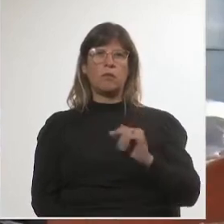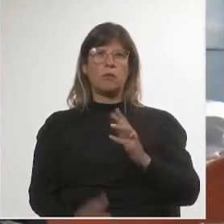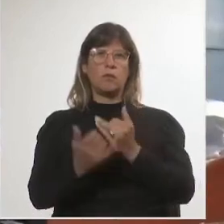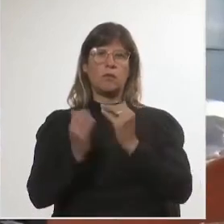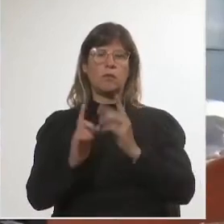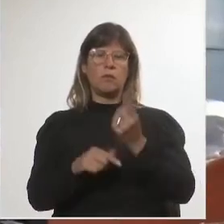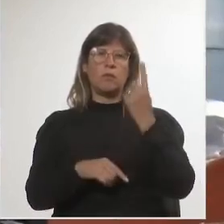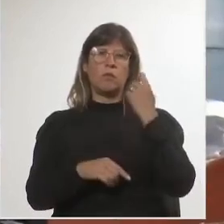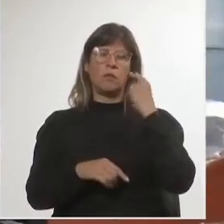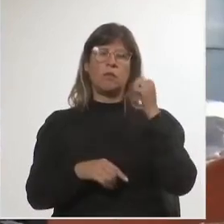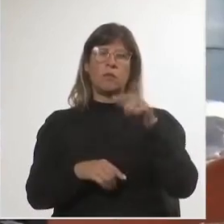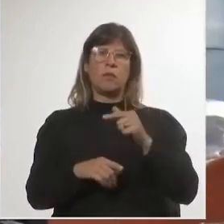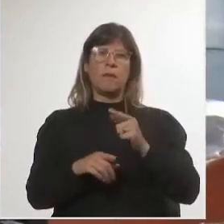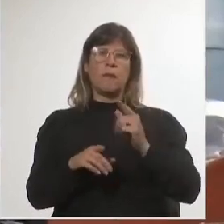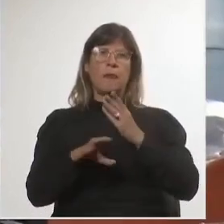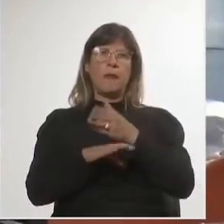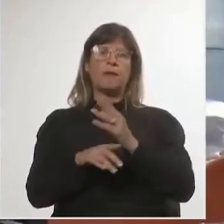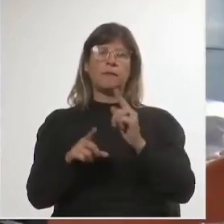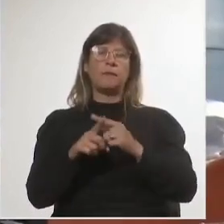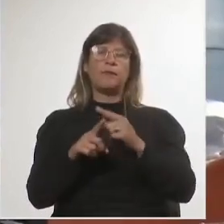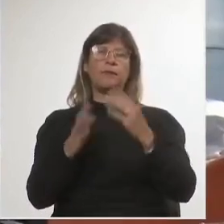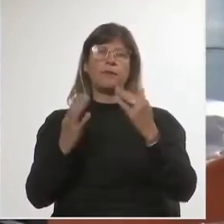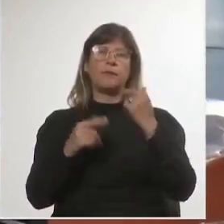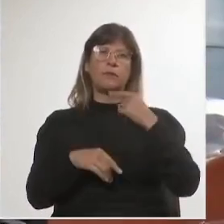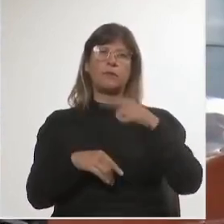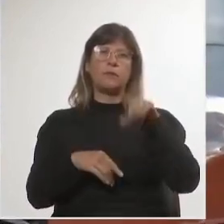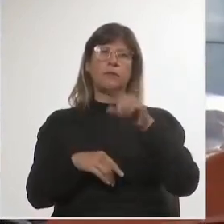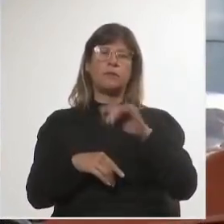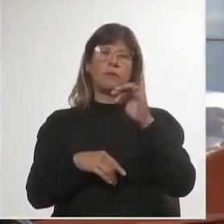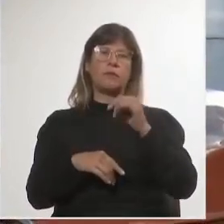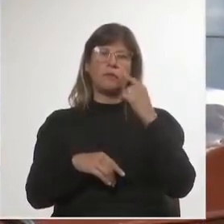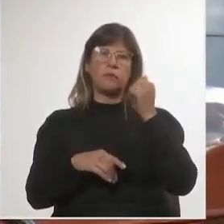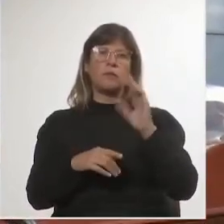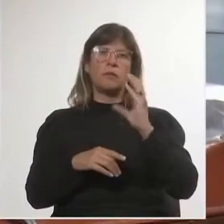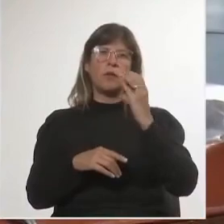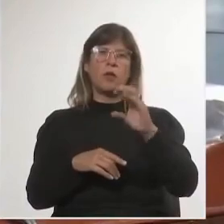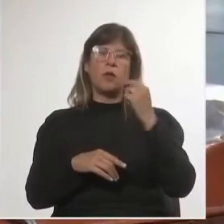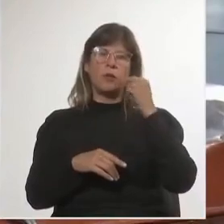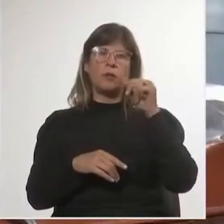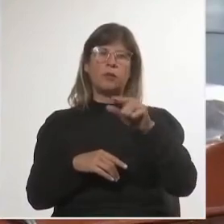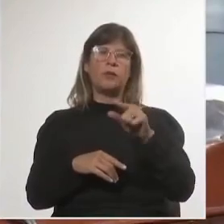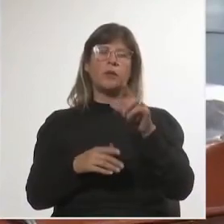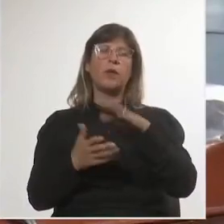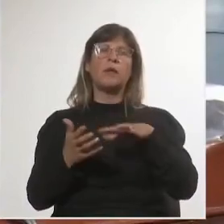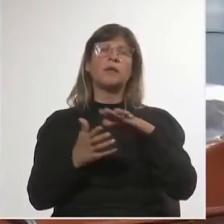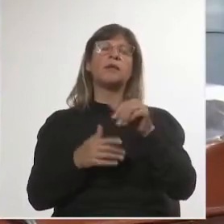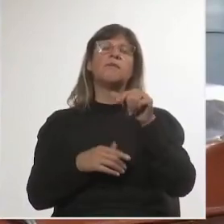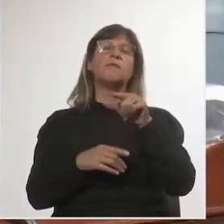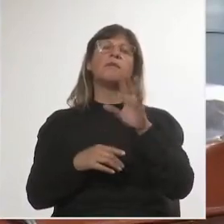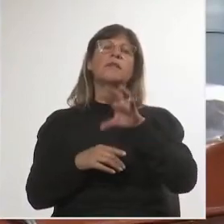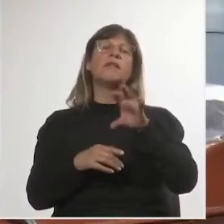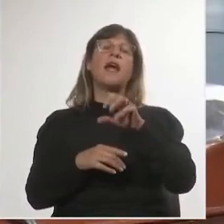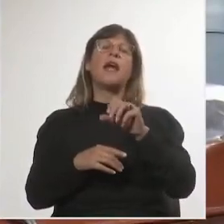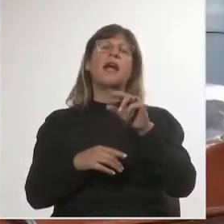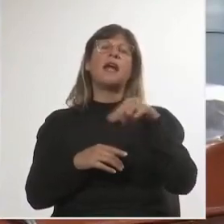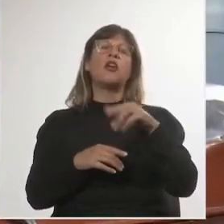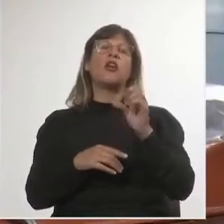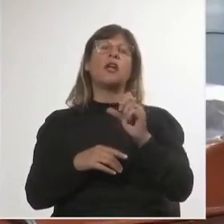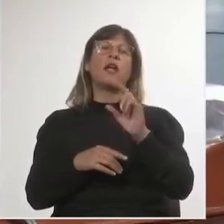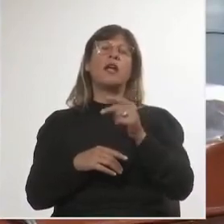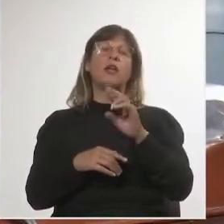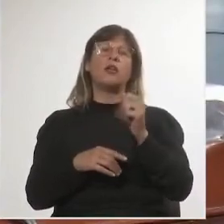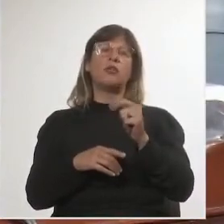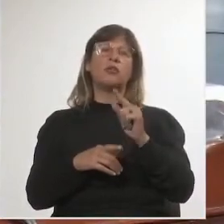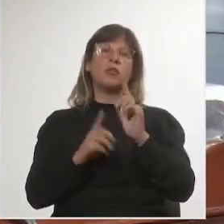en el día de ayer concurrí a festejar el 1 de mayo al Club Cerros Negros, que a su vez cumplía en la fecha 80